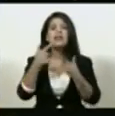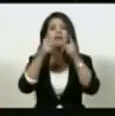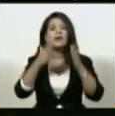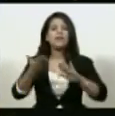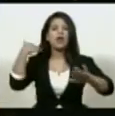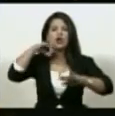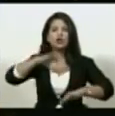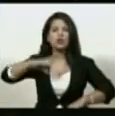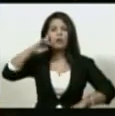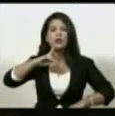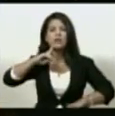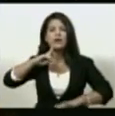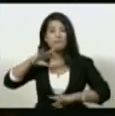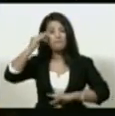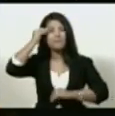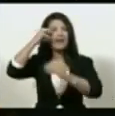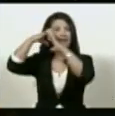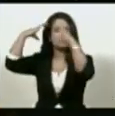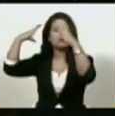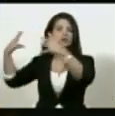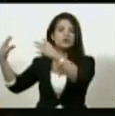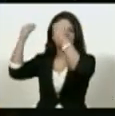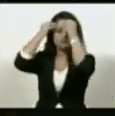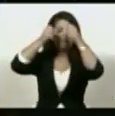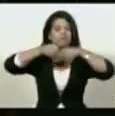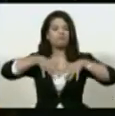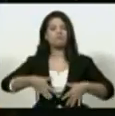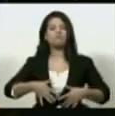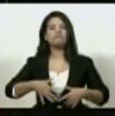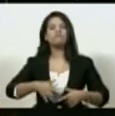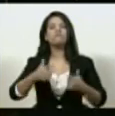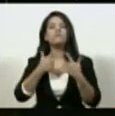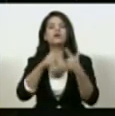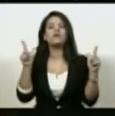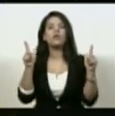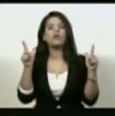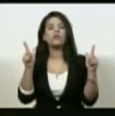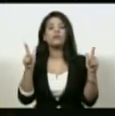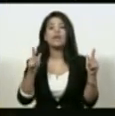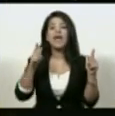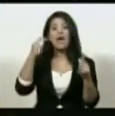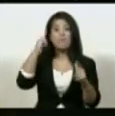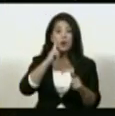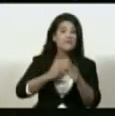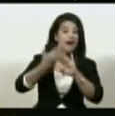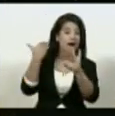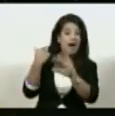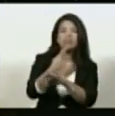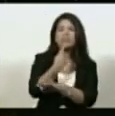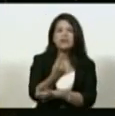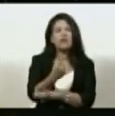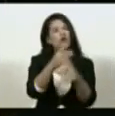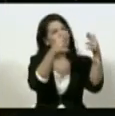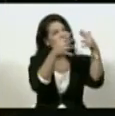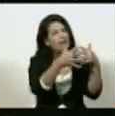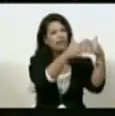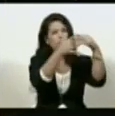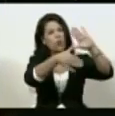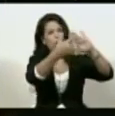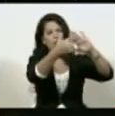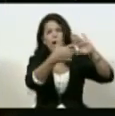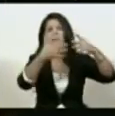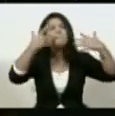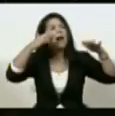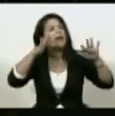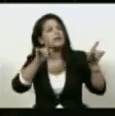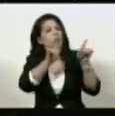libertador se encuentra más vigente que nunca. Cuando dijo, los Estados Unidos parecen destinados